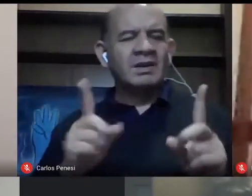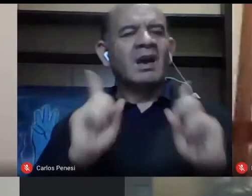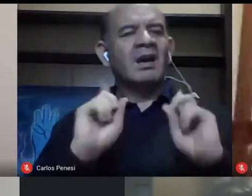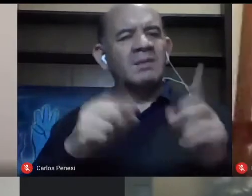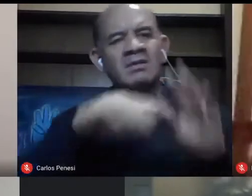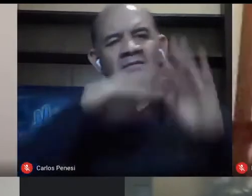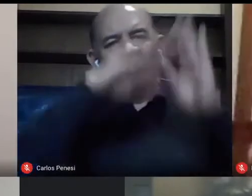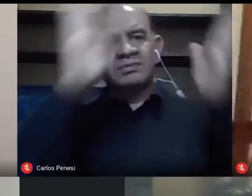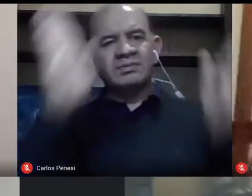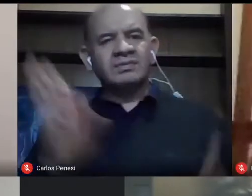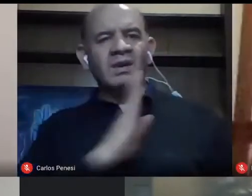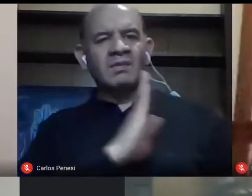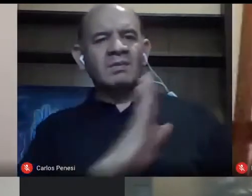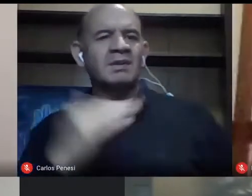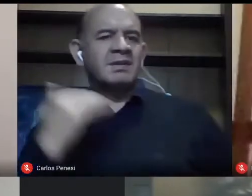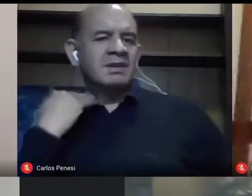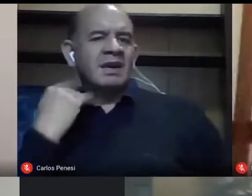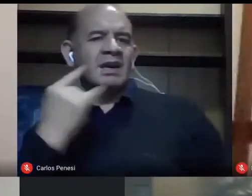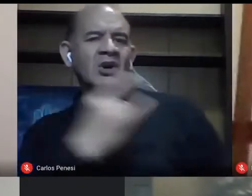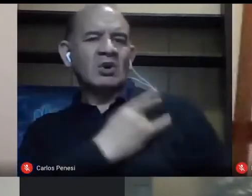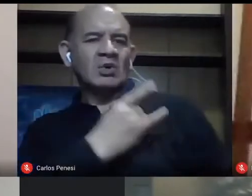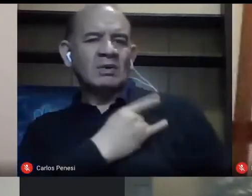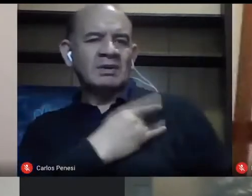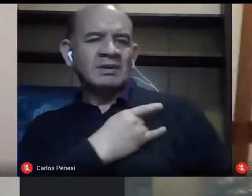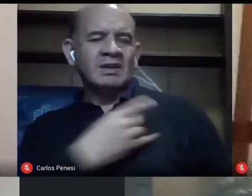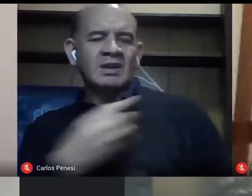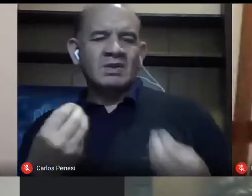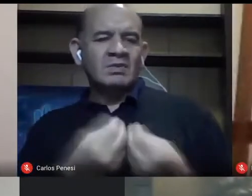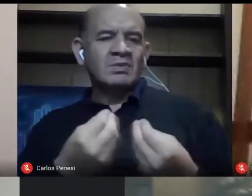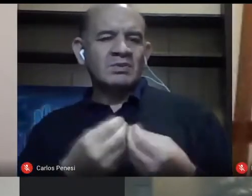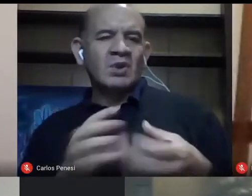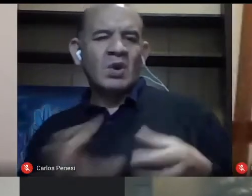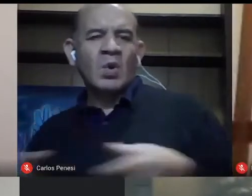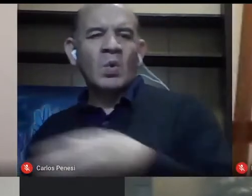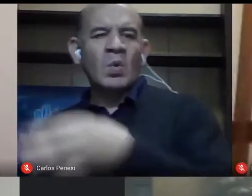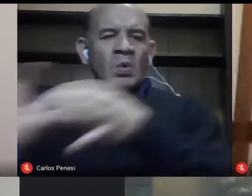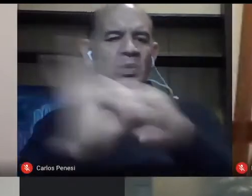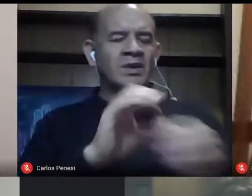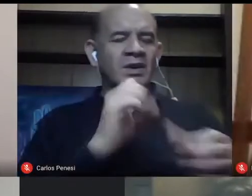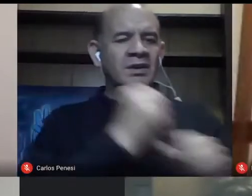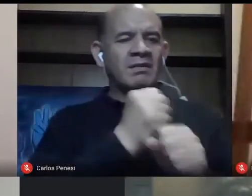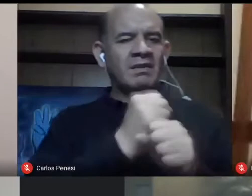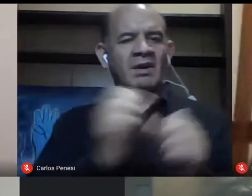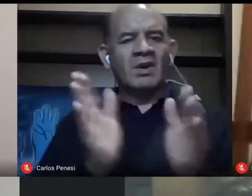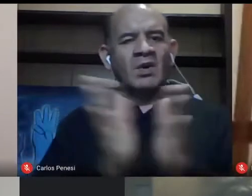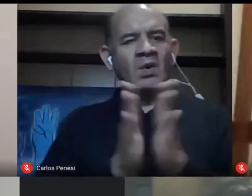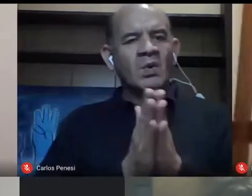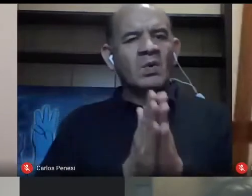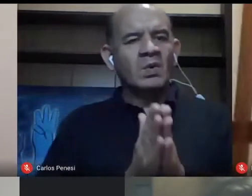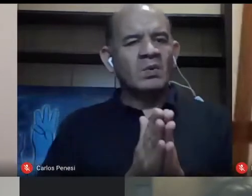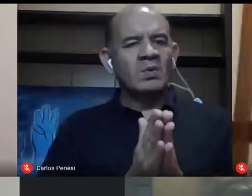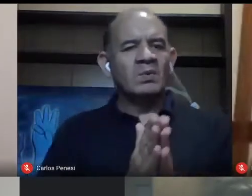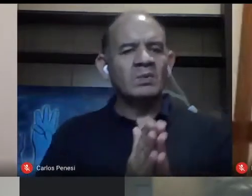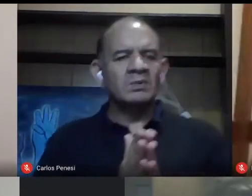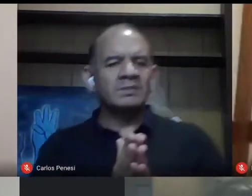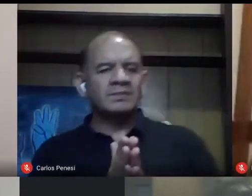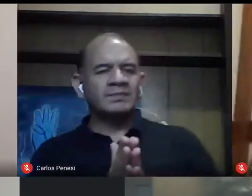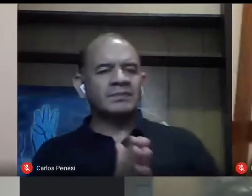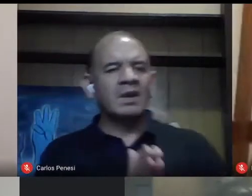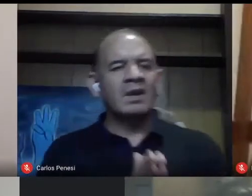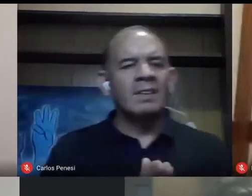tiene convenios con Tiflonexos y que se viene trabajando. Como bien se decía, esto es